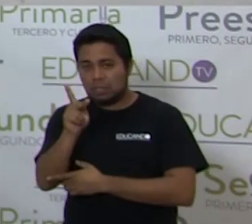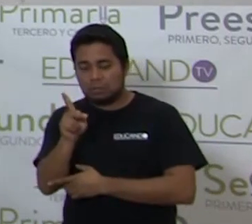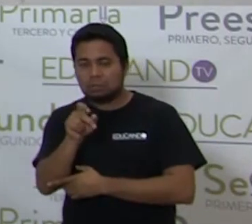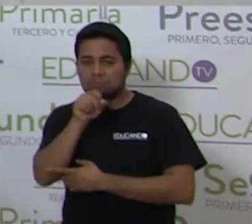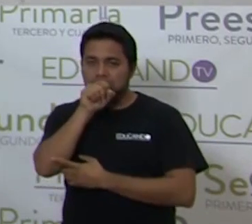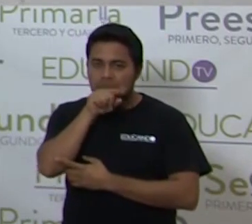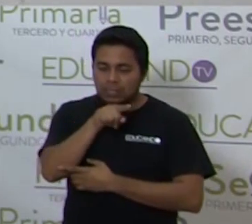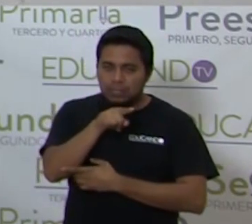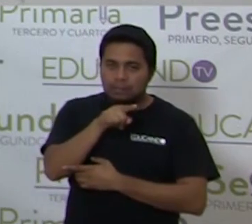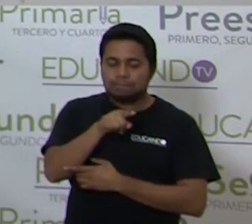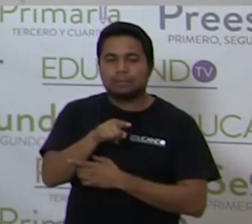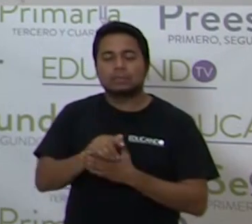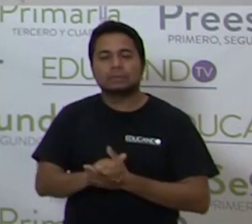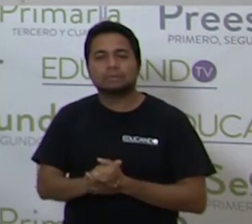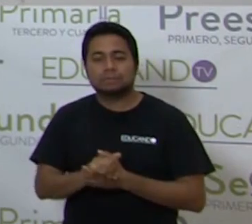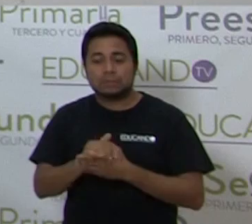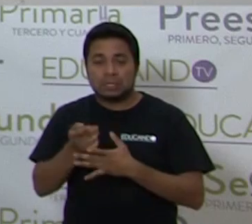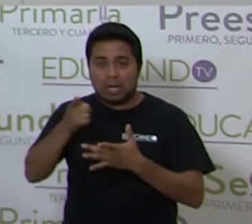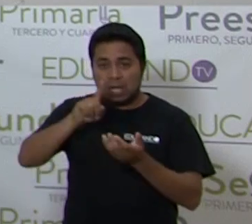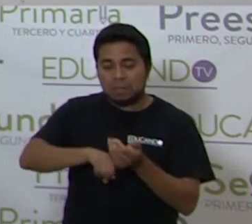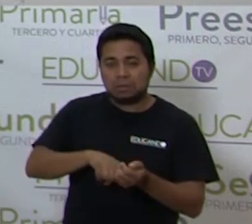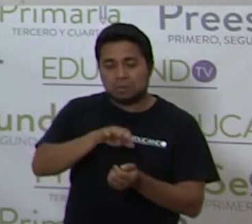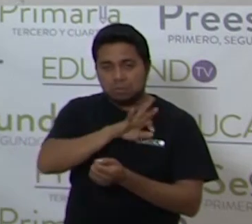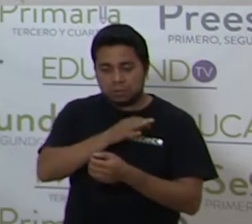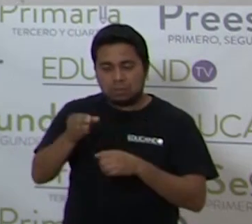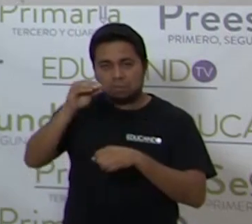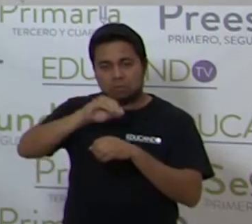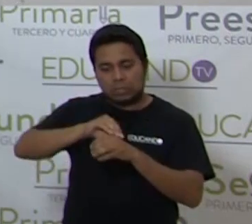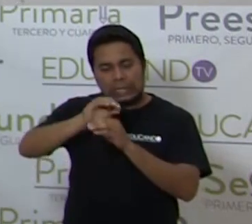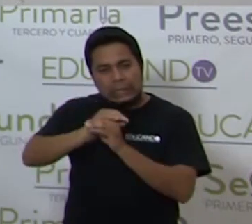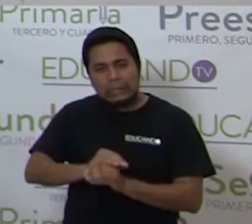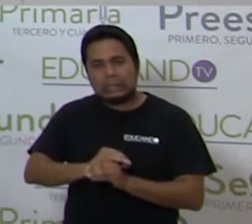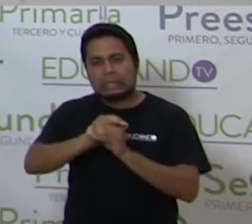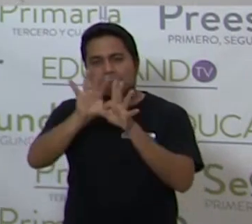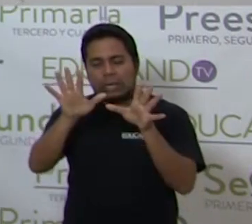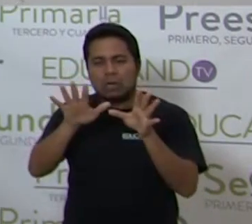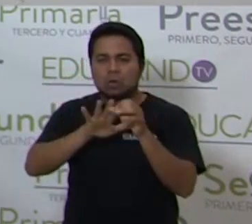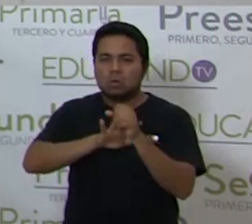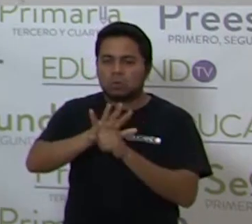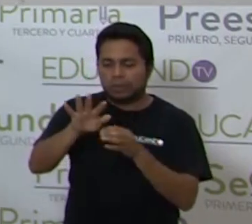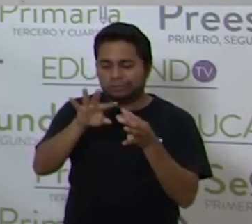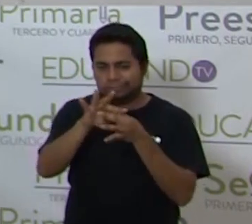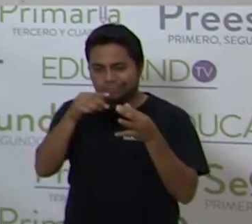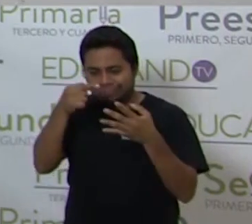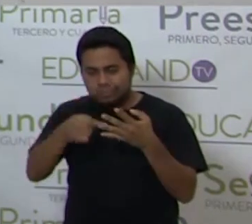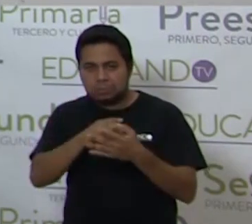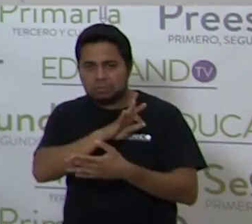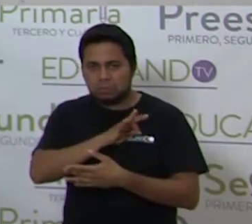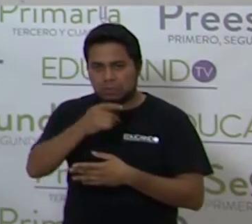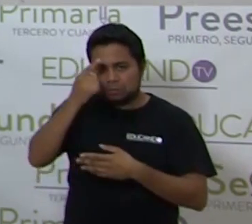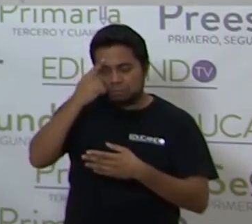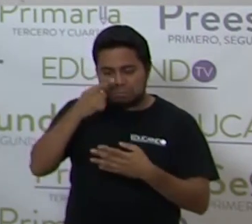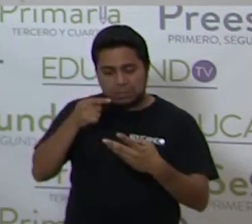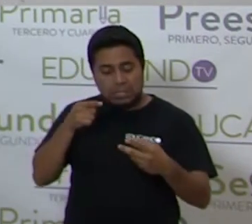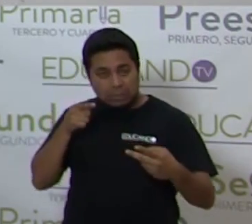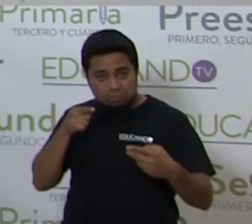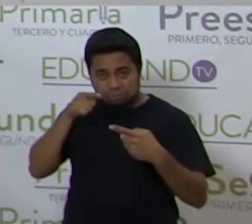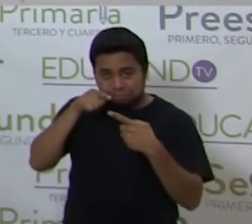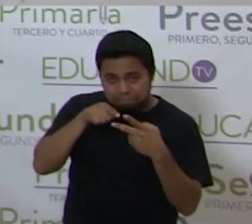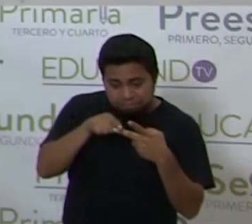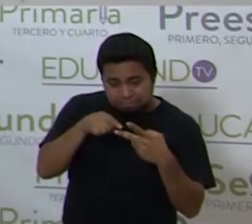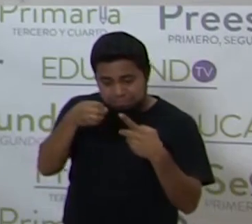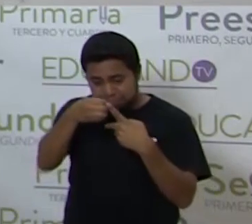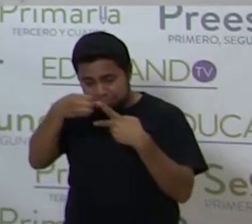de la claridad. Bien, la claridad al momento de decir las instrucciones, lo cual le va a permitir tanto a la precisión y al orden y